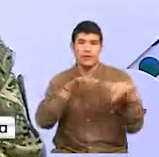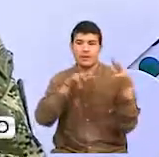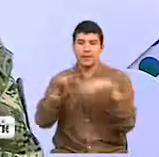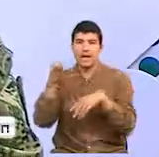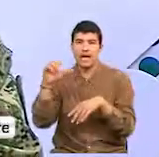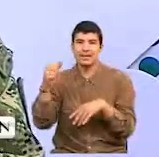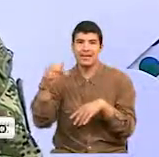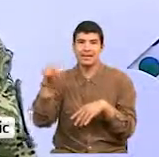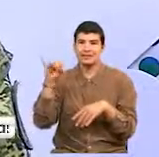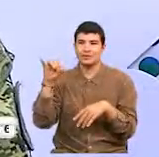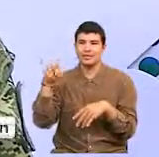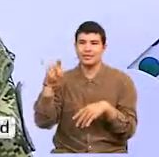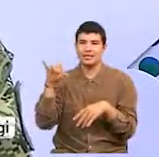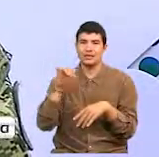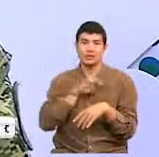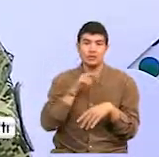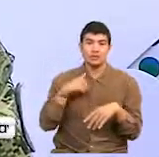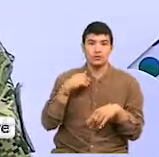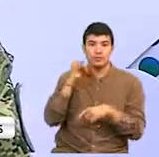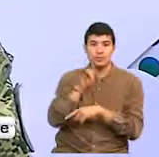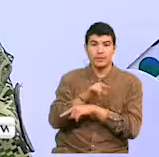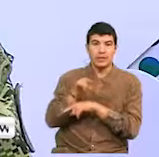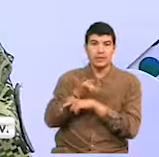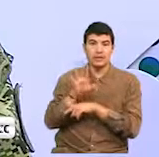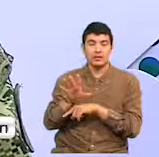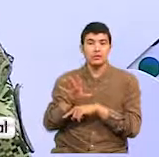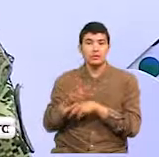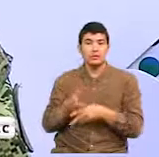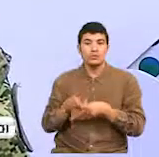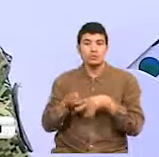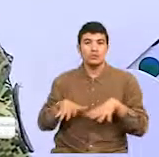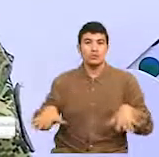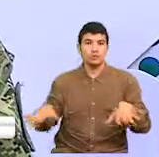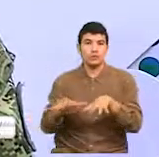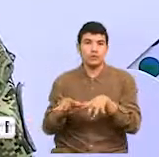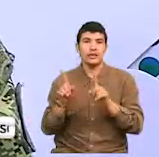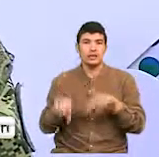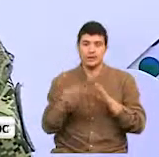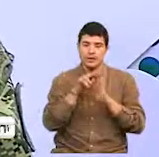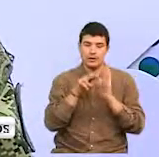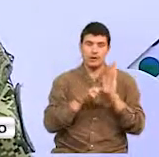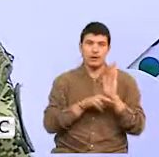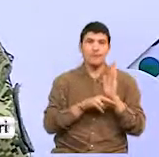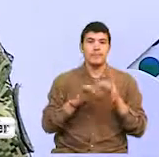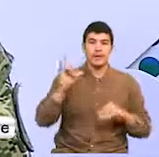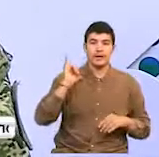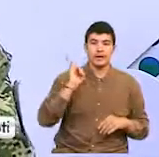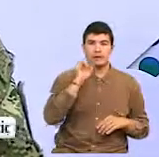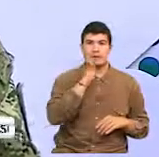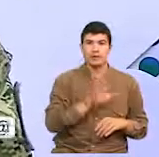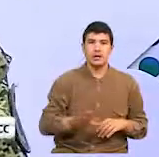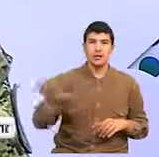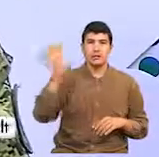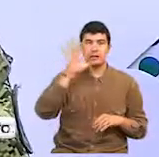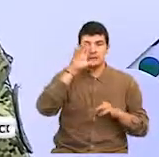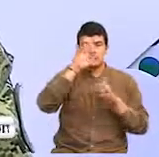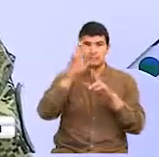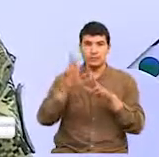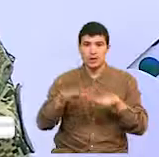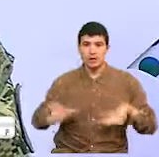quienes estamos custodiando esa zona veredal. El Ejército Nacional responde por un